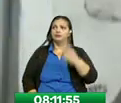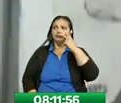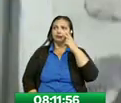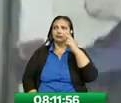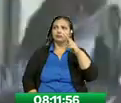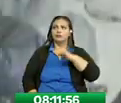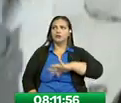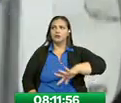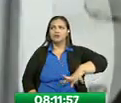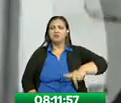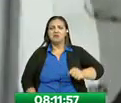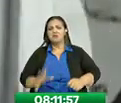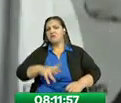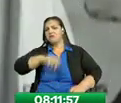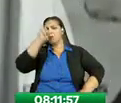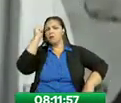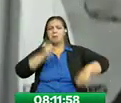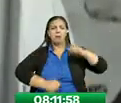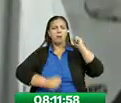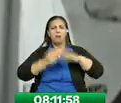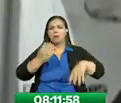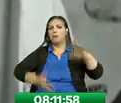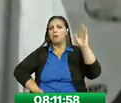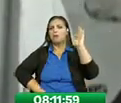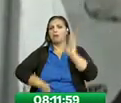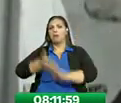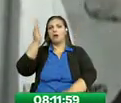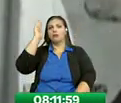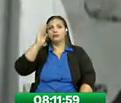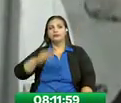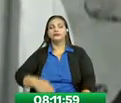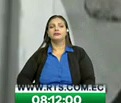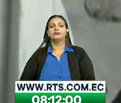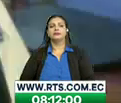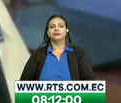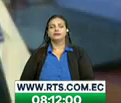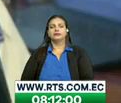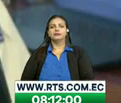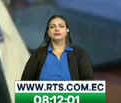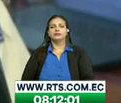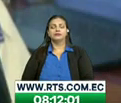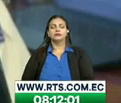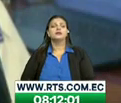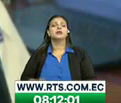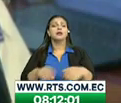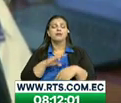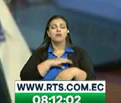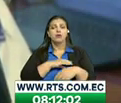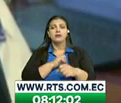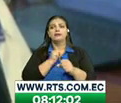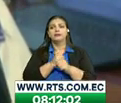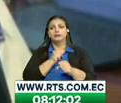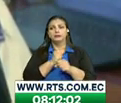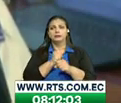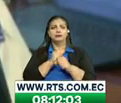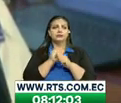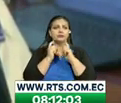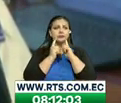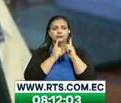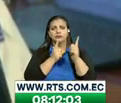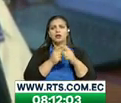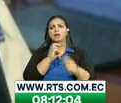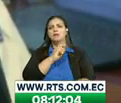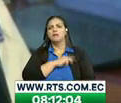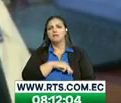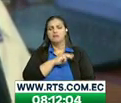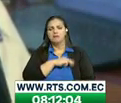arranches, vulnerabilidades urbanas que se han vuelto comunes, pero no legales ni aceptadas. Trabajaremos en convenio con los diferentes GATS. El